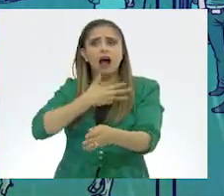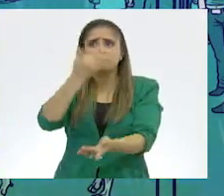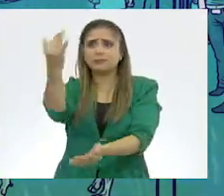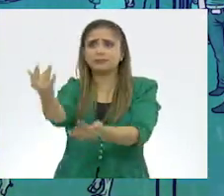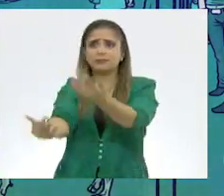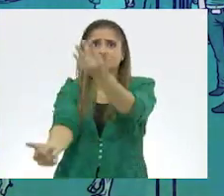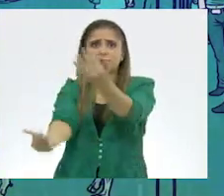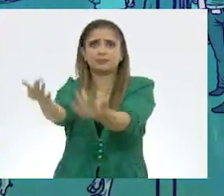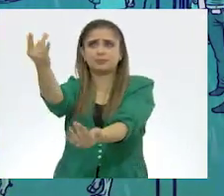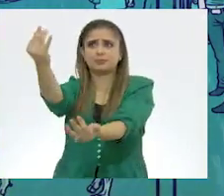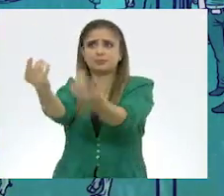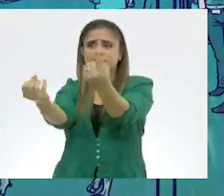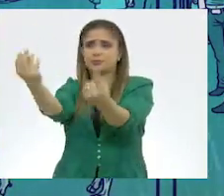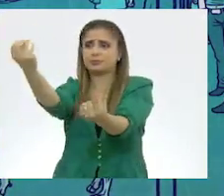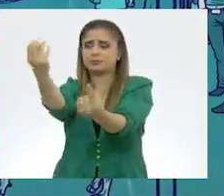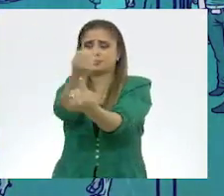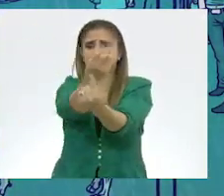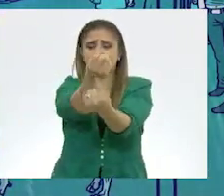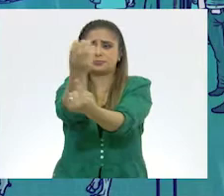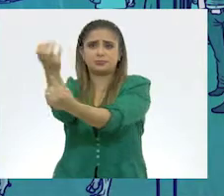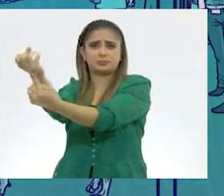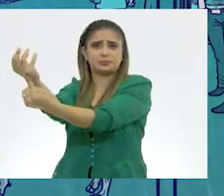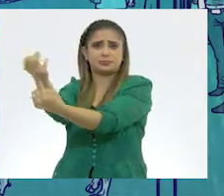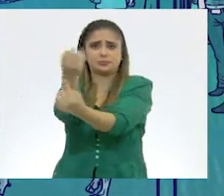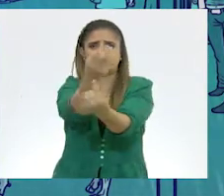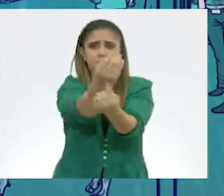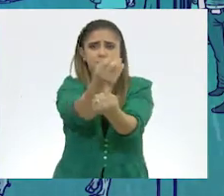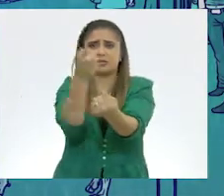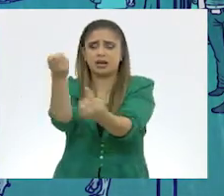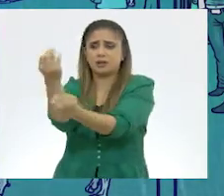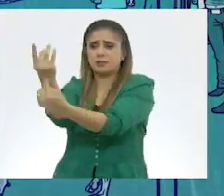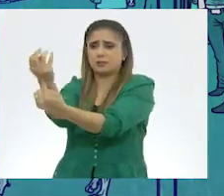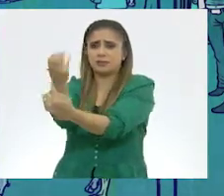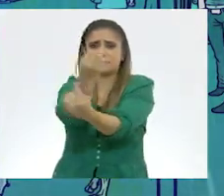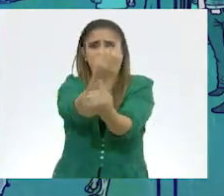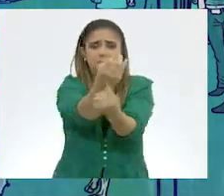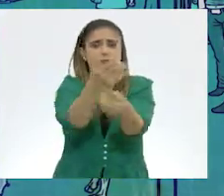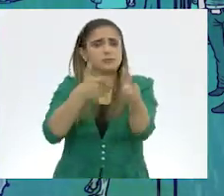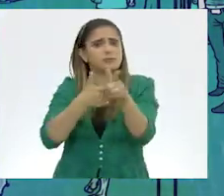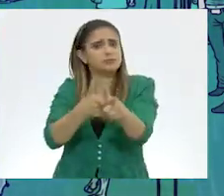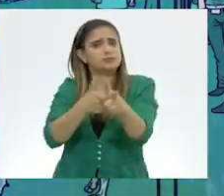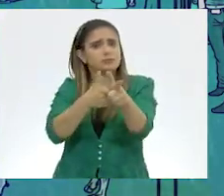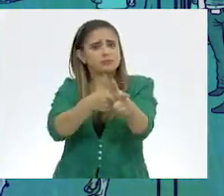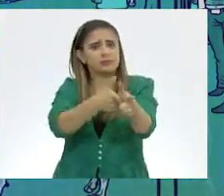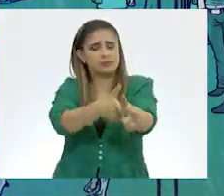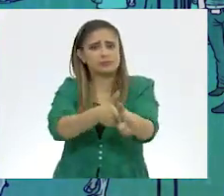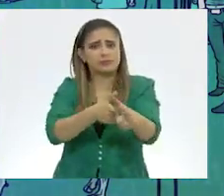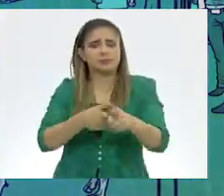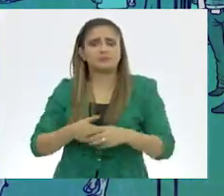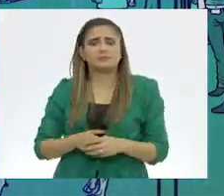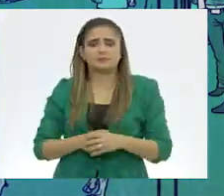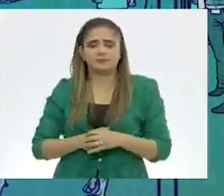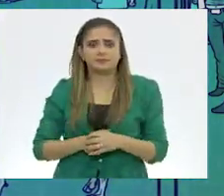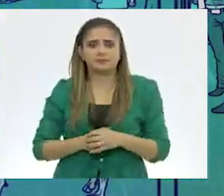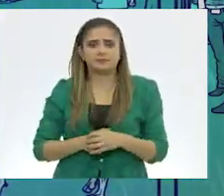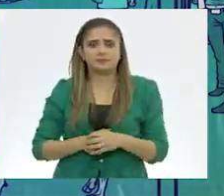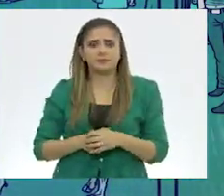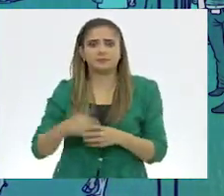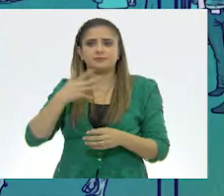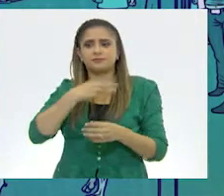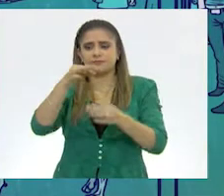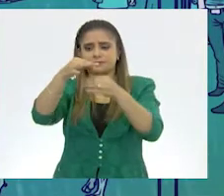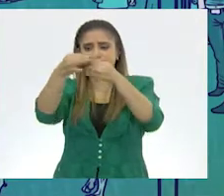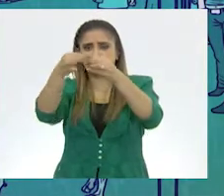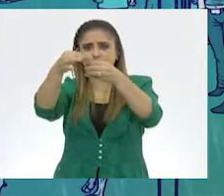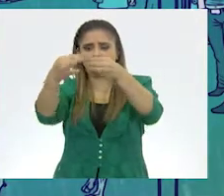cirios. Esos malditos cirios que chisporroteaban continuamente abrazando nuestras entrañas con sus gotas de cera